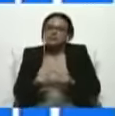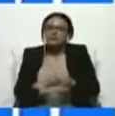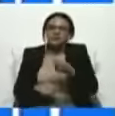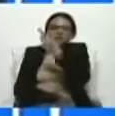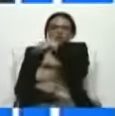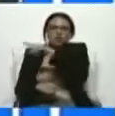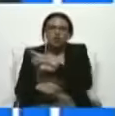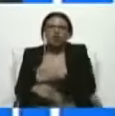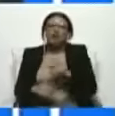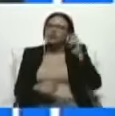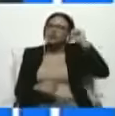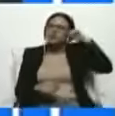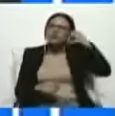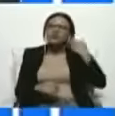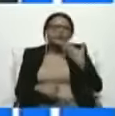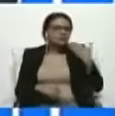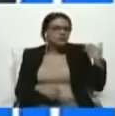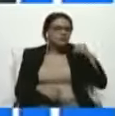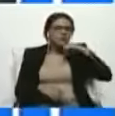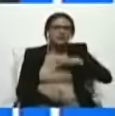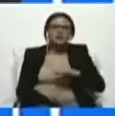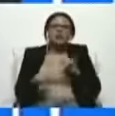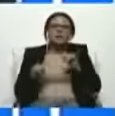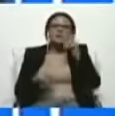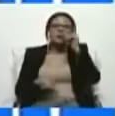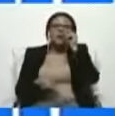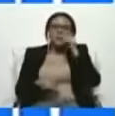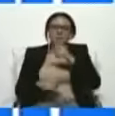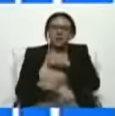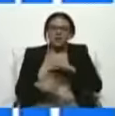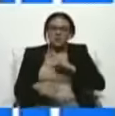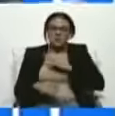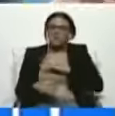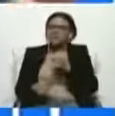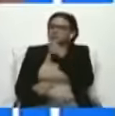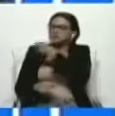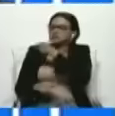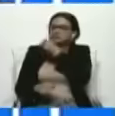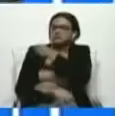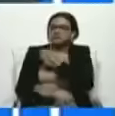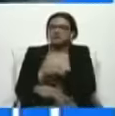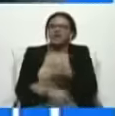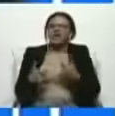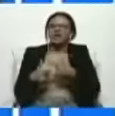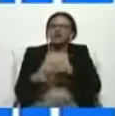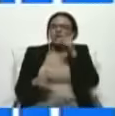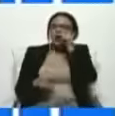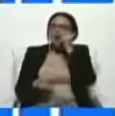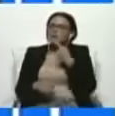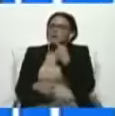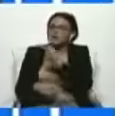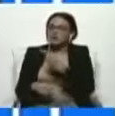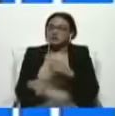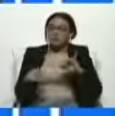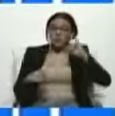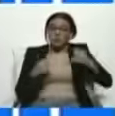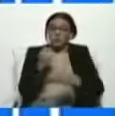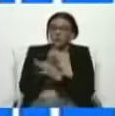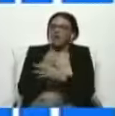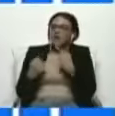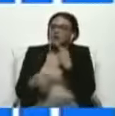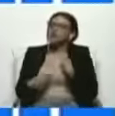y se hicieron pasar por banqueros suizos? Y Guaidó le decía, no, yo te voy a pasar una cuenta para que me lo deposite. Es una cuenta